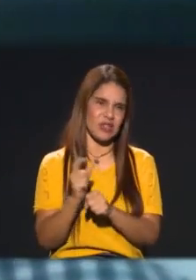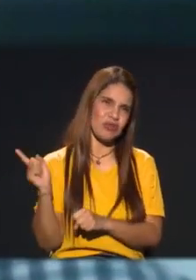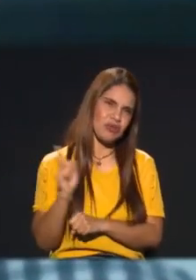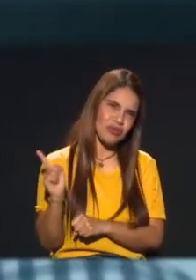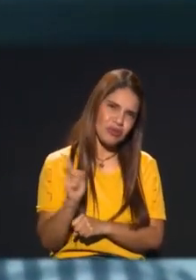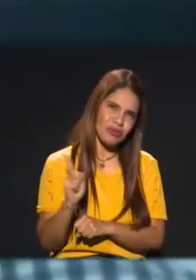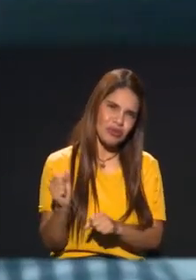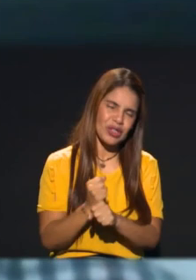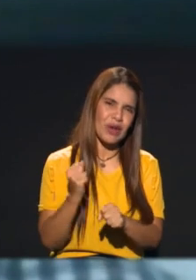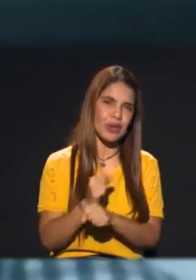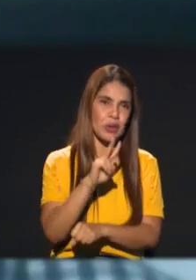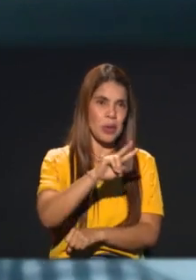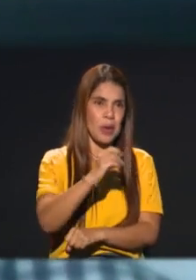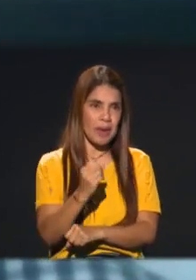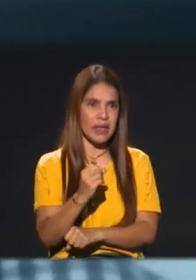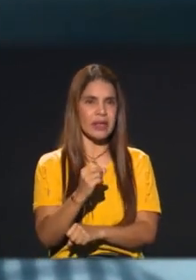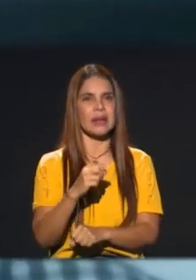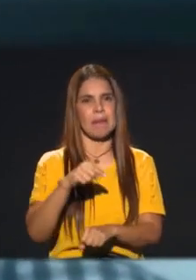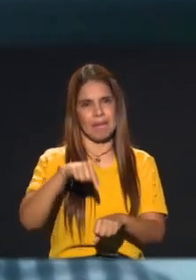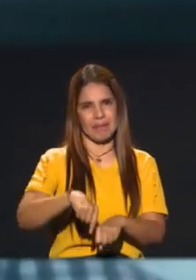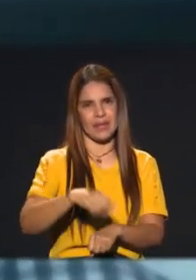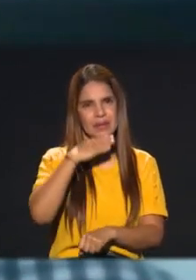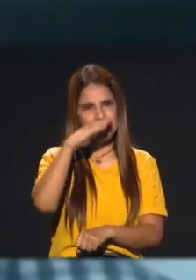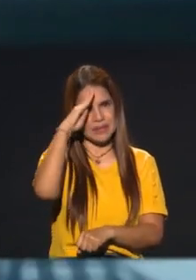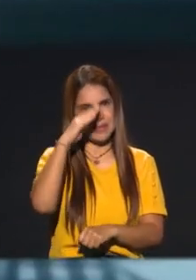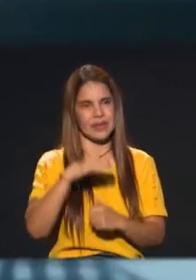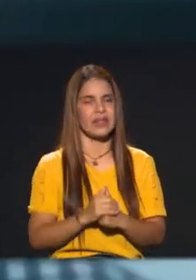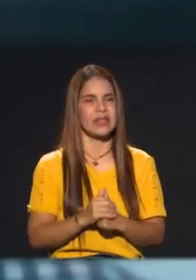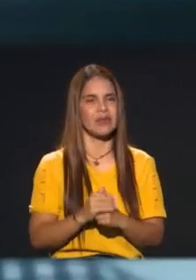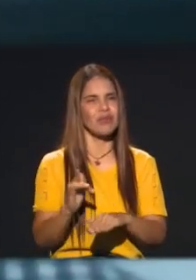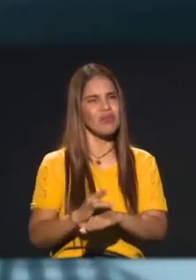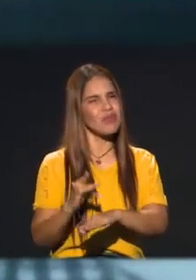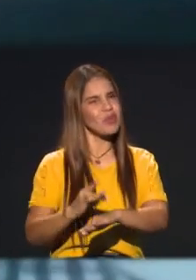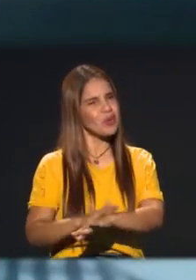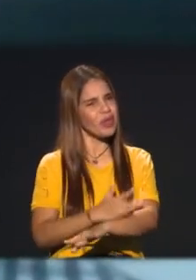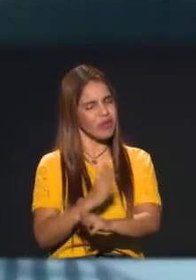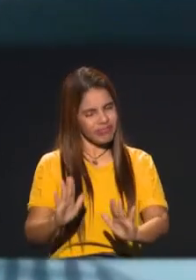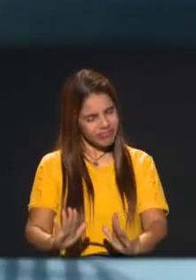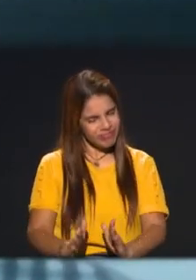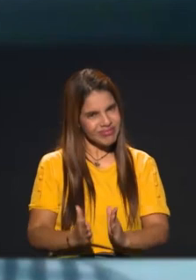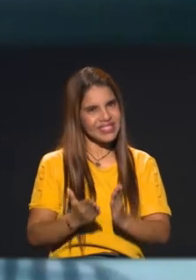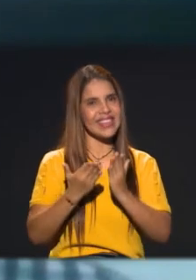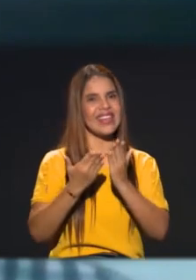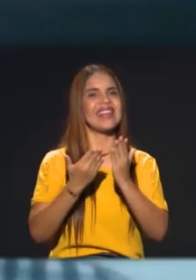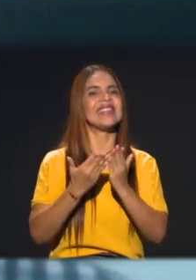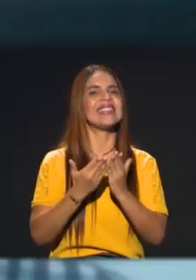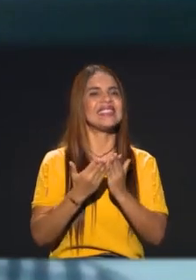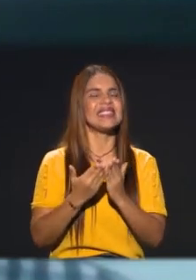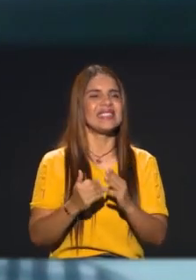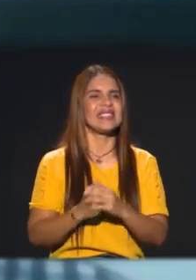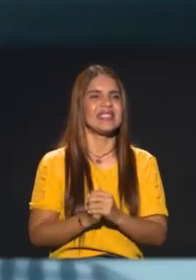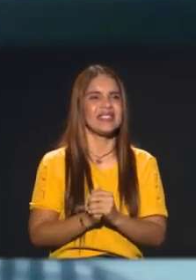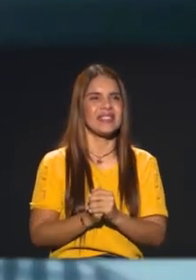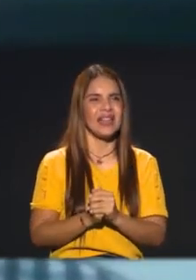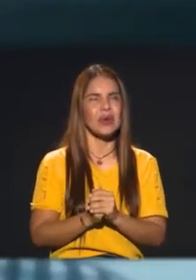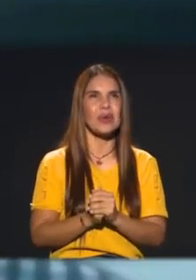los cuales 20 años de servicio en el municipio de Medellín. Yo creo que una de las motivaciones grandes que me lleva es